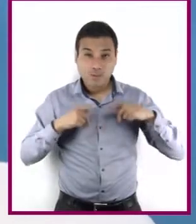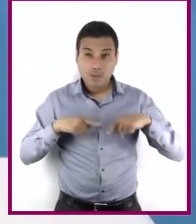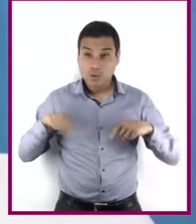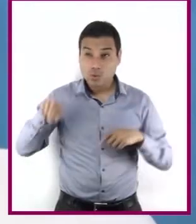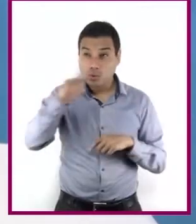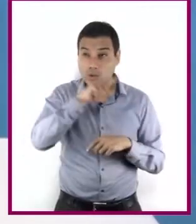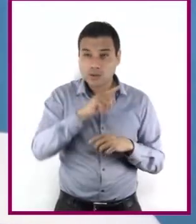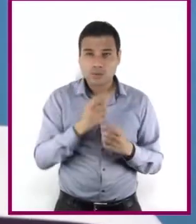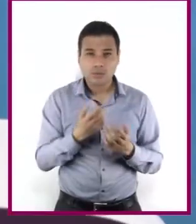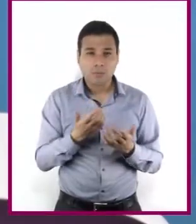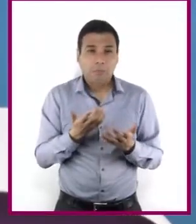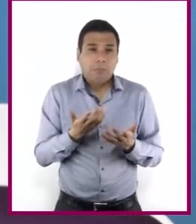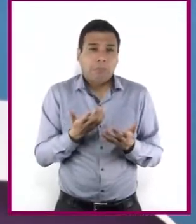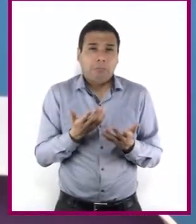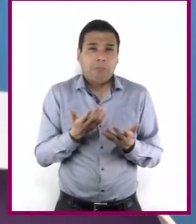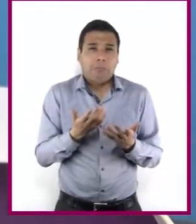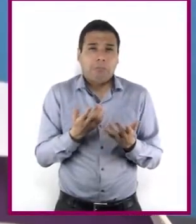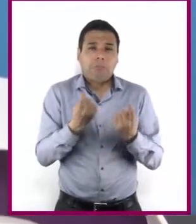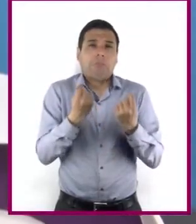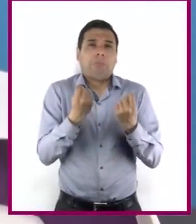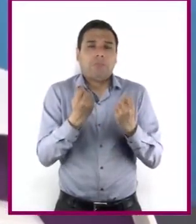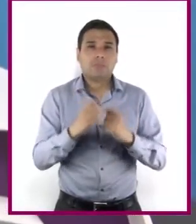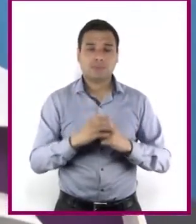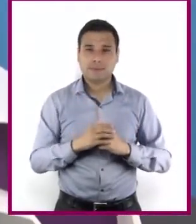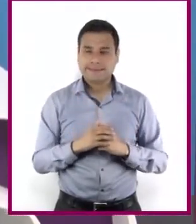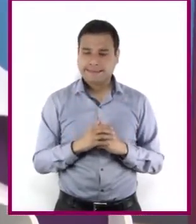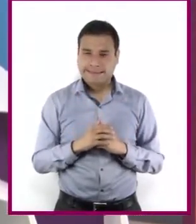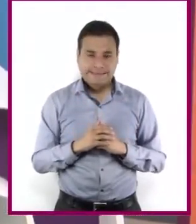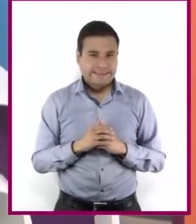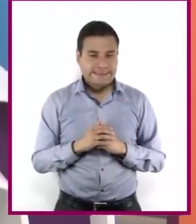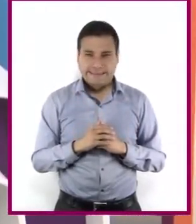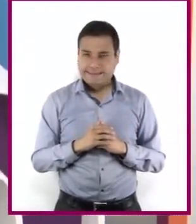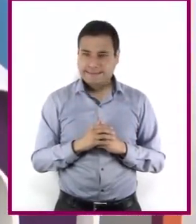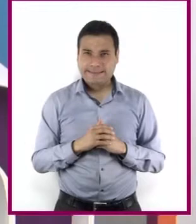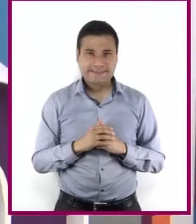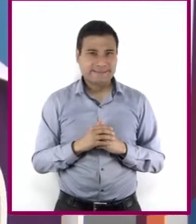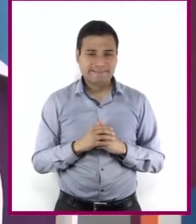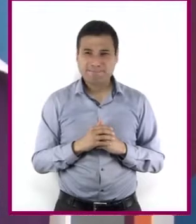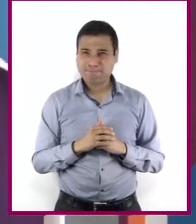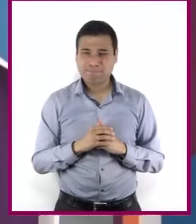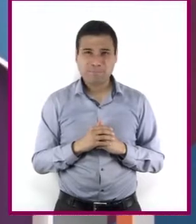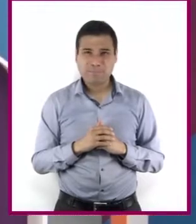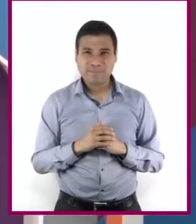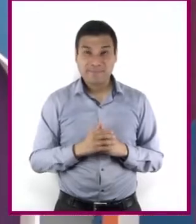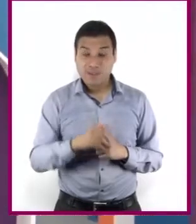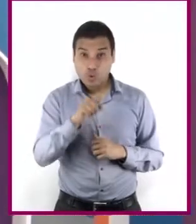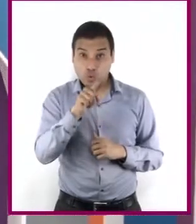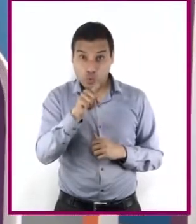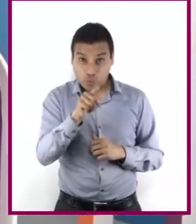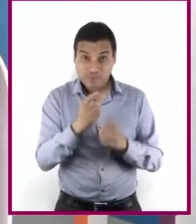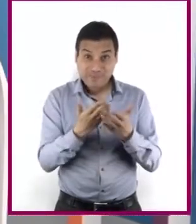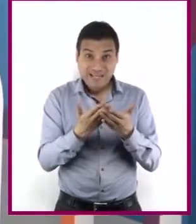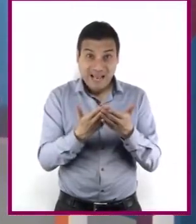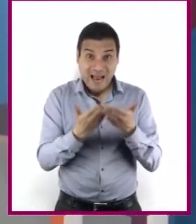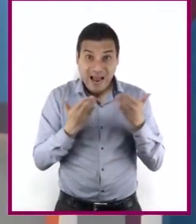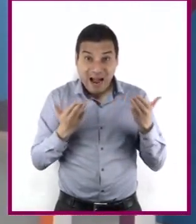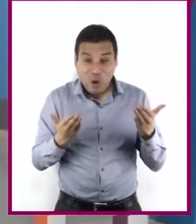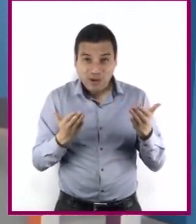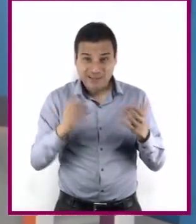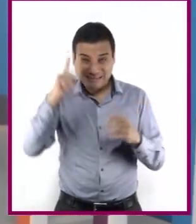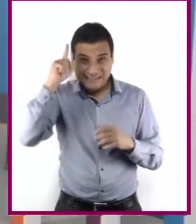problema. Puedo imaginarme muy bien lo duras y difíciles que son ahora las cosas para